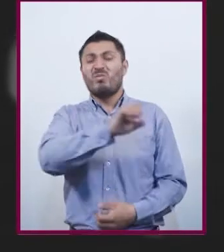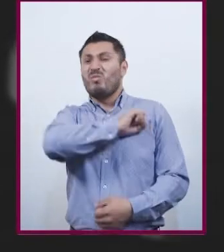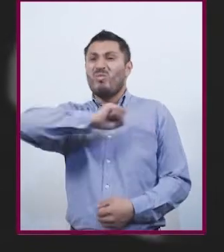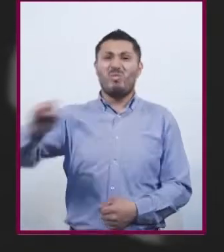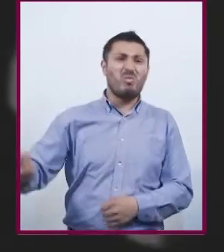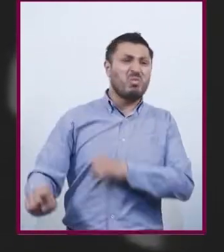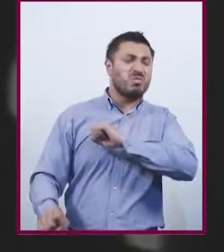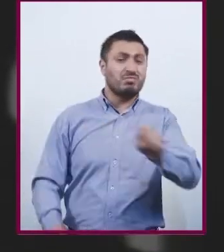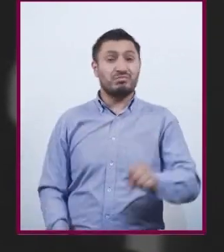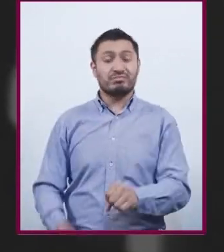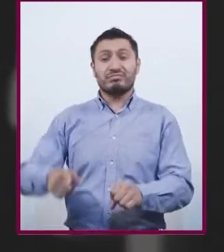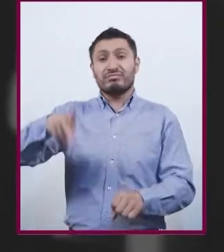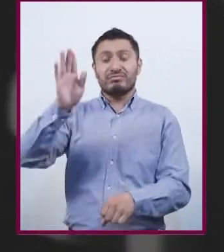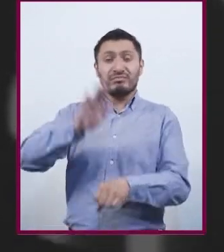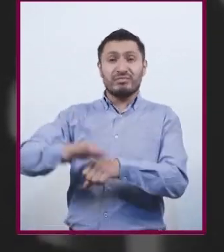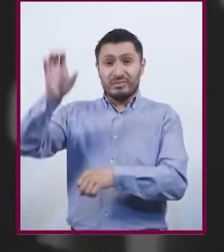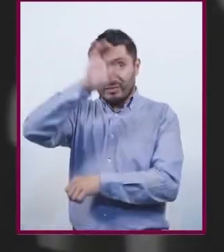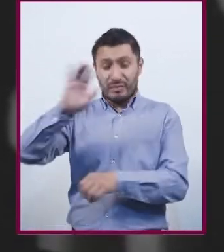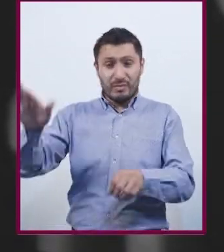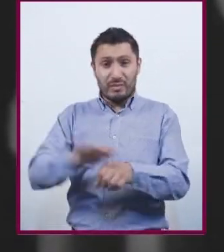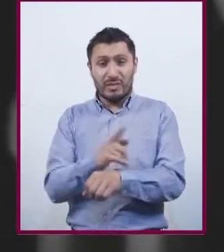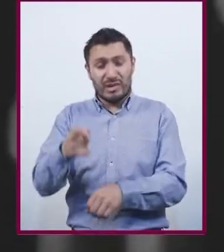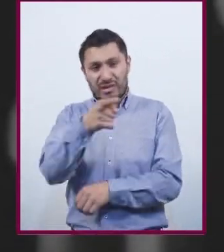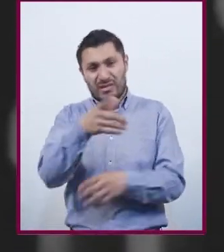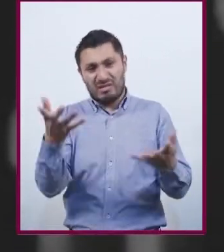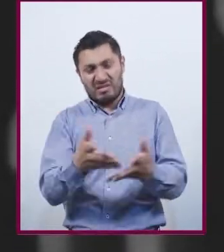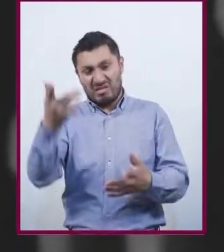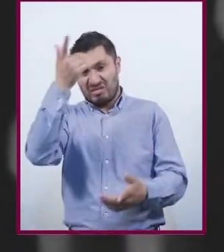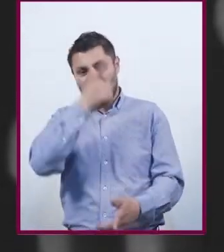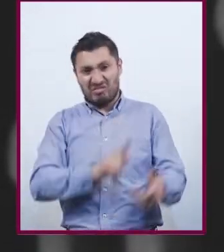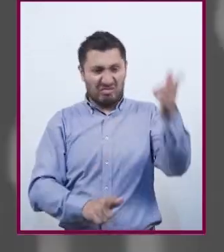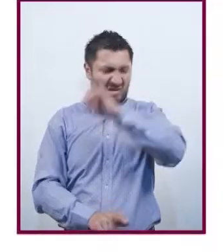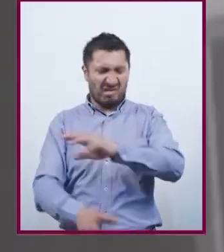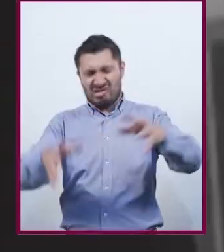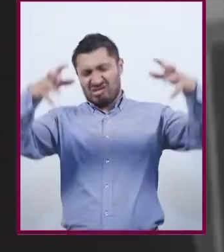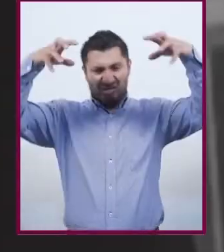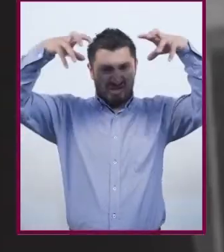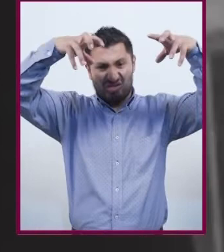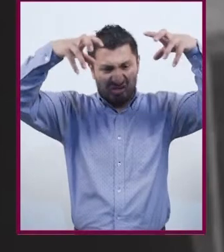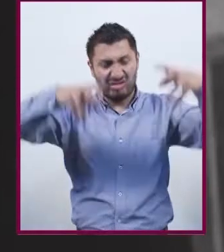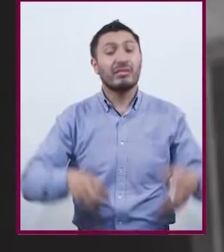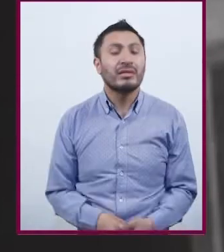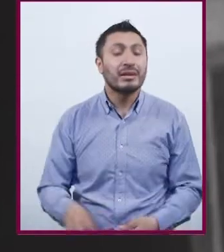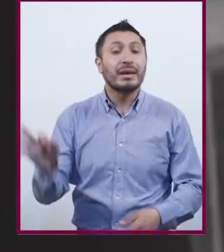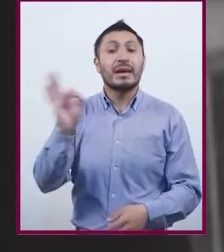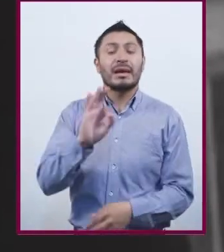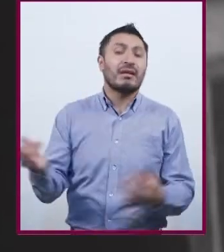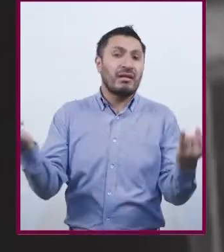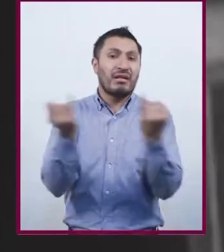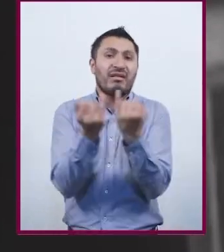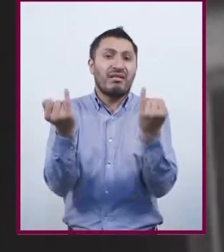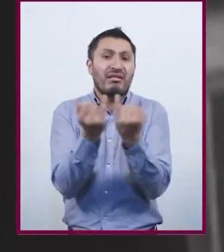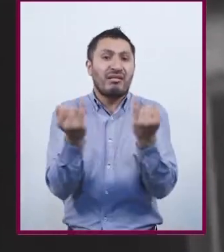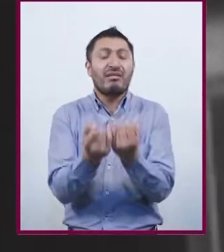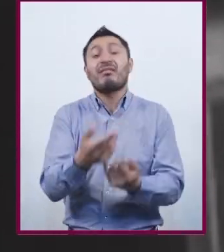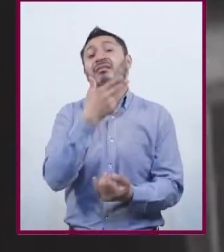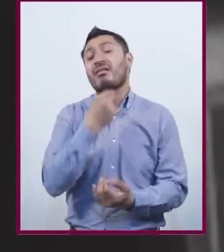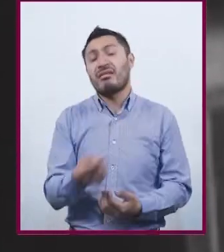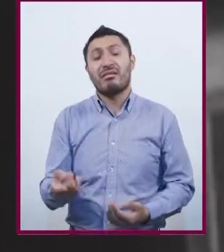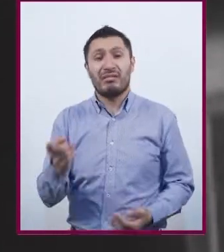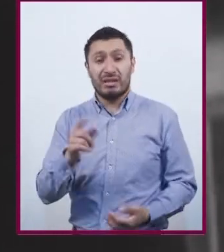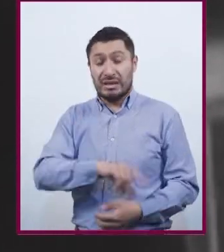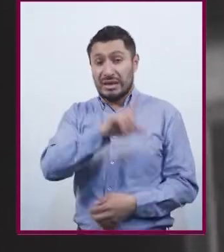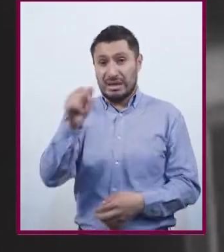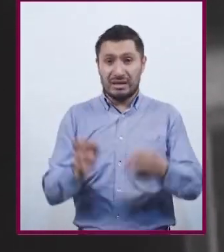sobre todo a su creador, el Dr. Frankenstein, por haberlo hecho tan feo y tan monstruoso. Tal vez igualito que